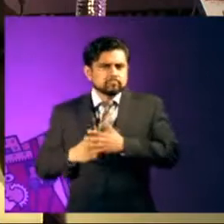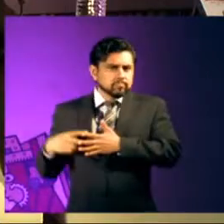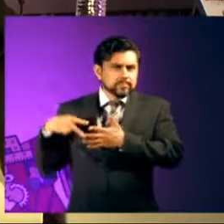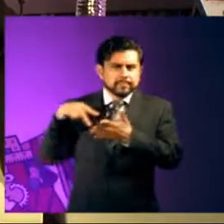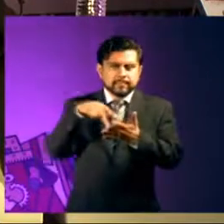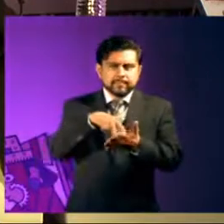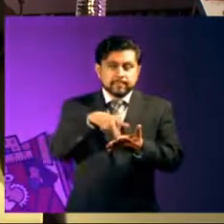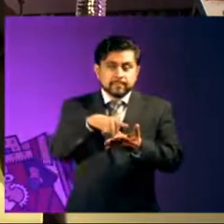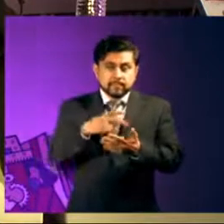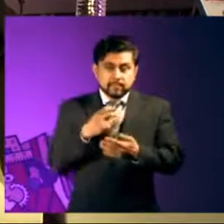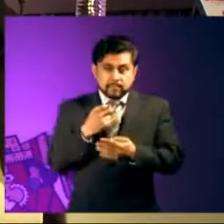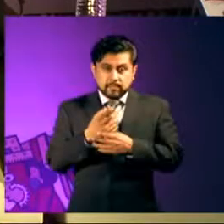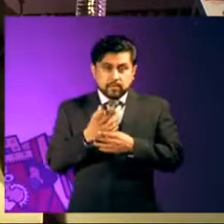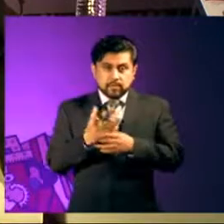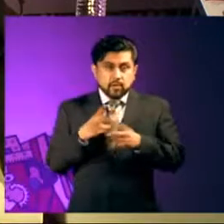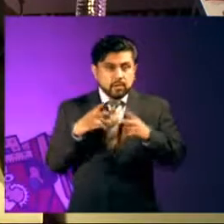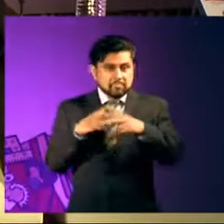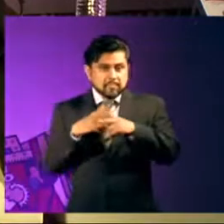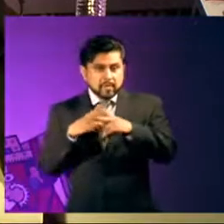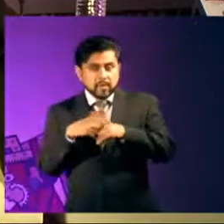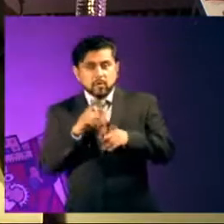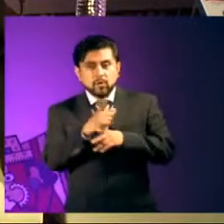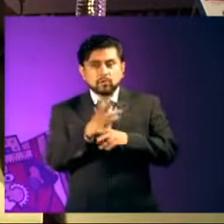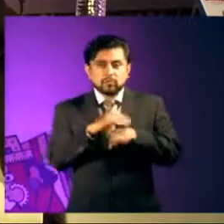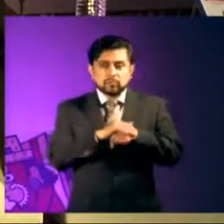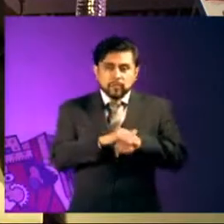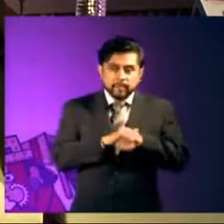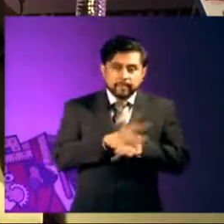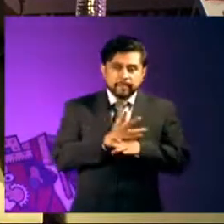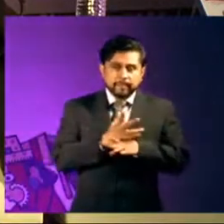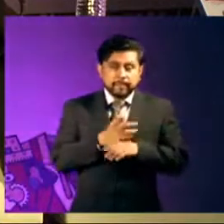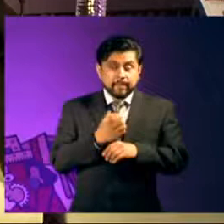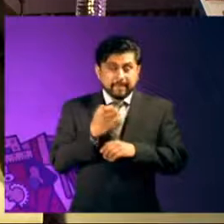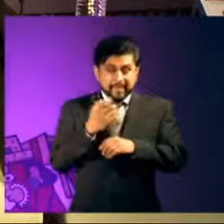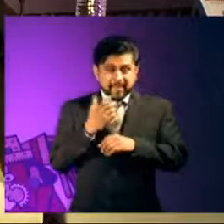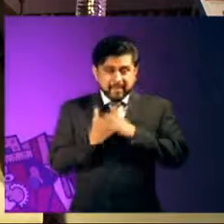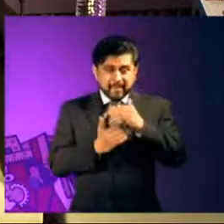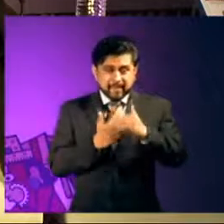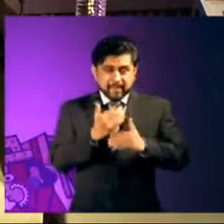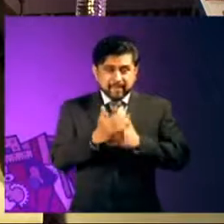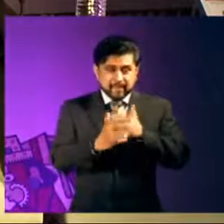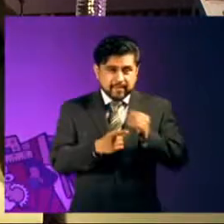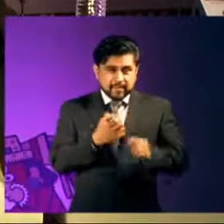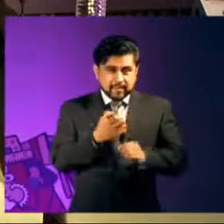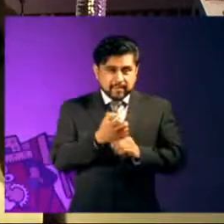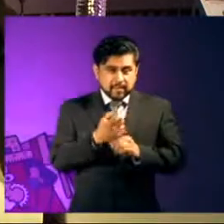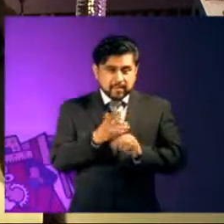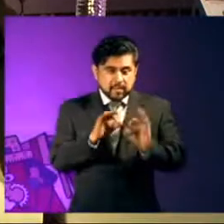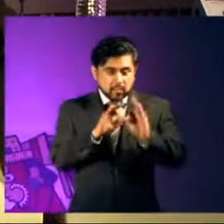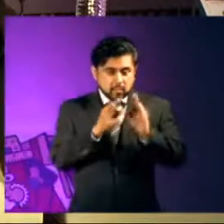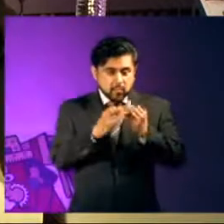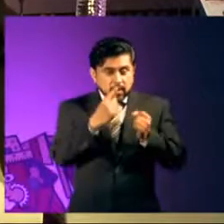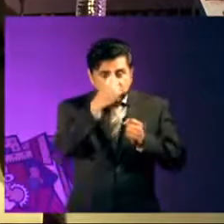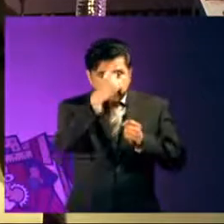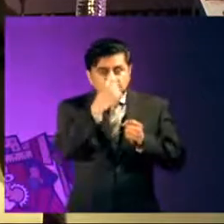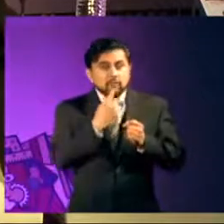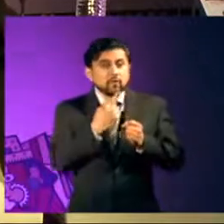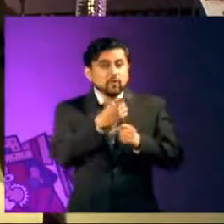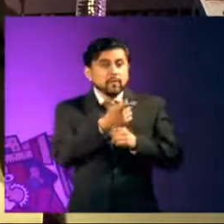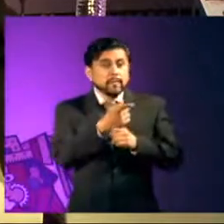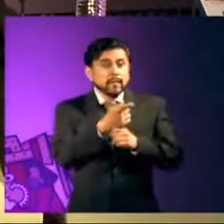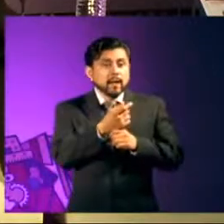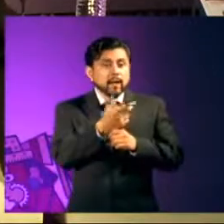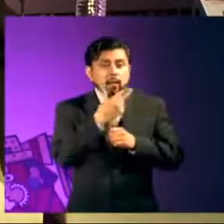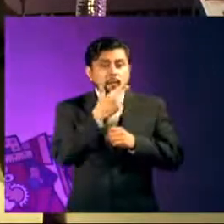y ahí se peleó con sus amigos con john dos passos y entonces se será como el ideal del escritor